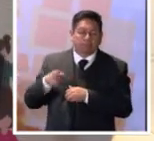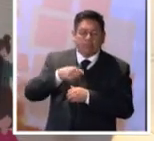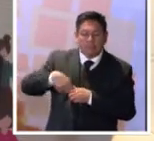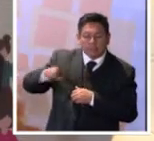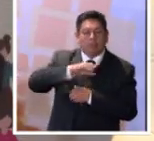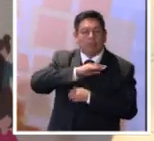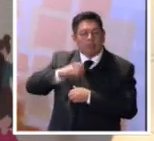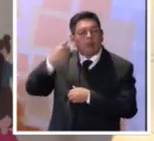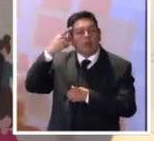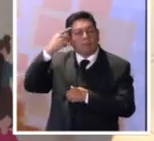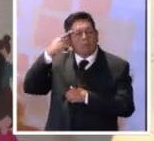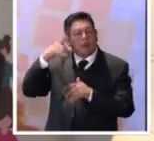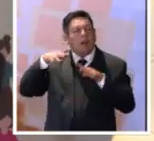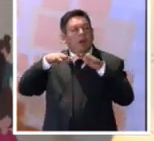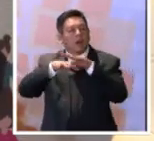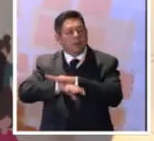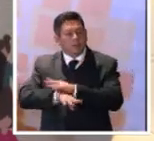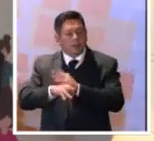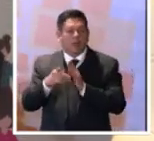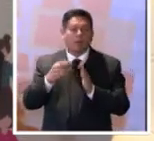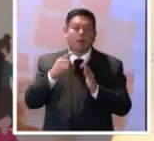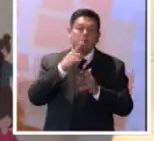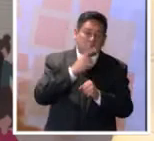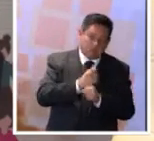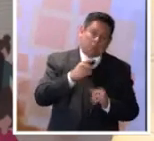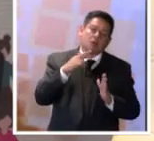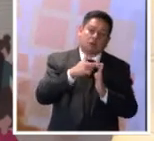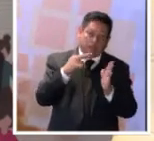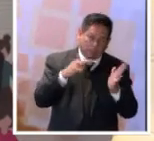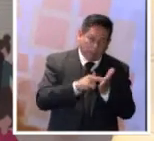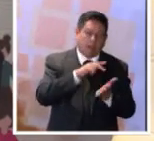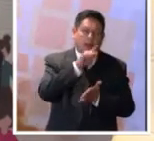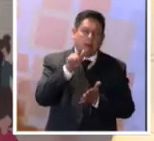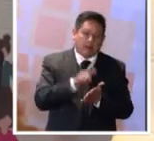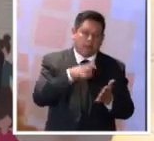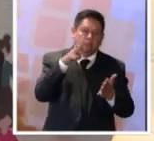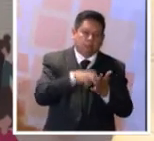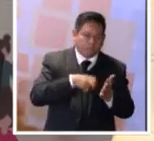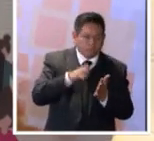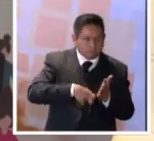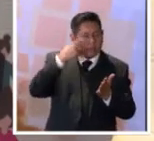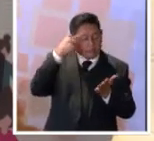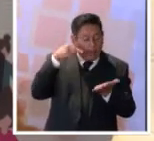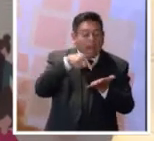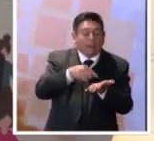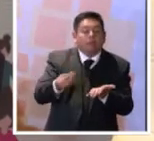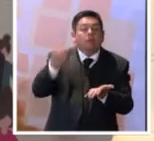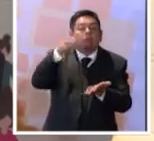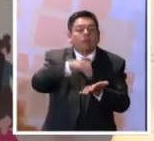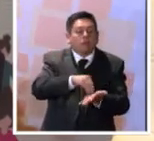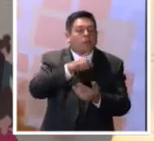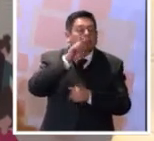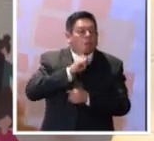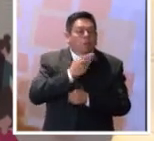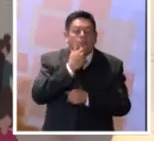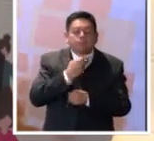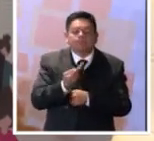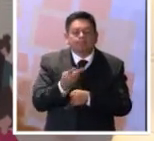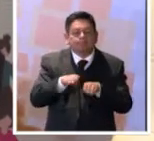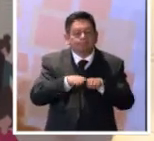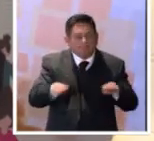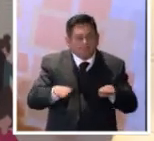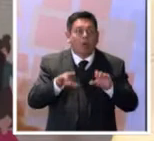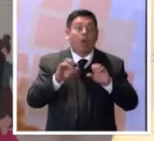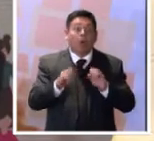acciones institucionales para generar condiciones de igualdad, es decir, comisiones que combatan el acoso sexual